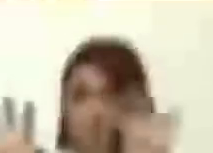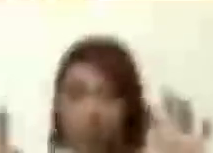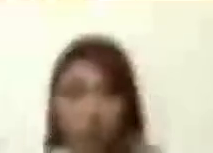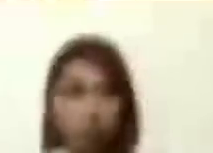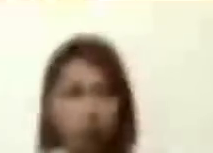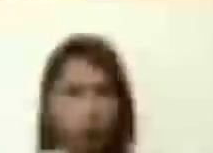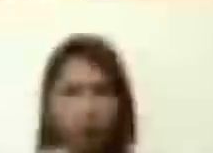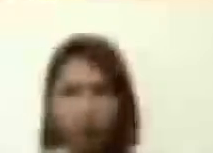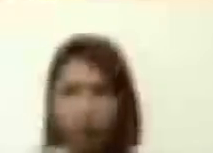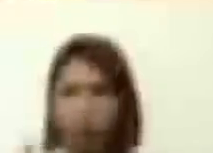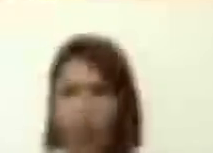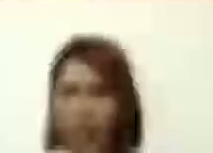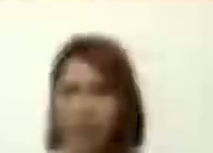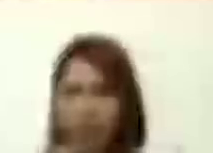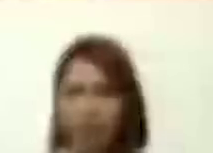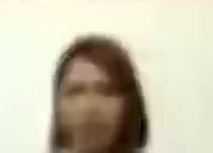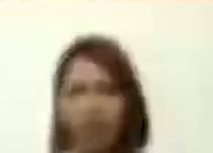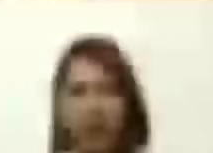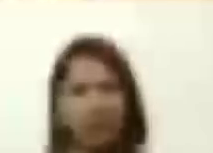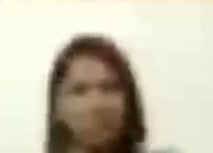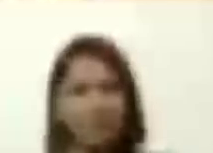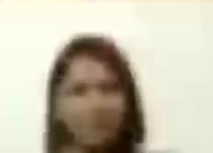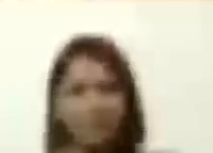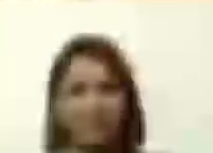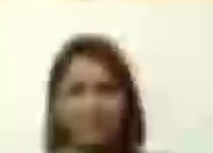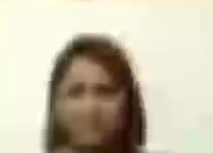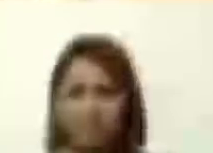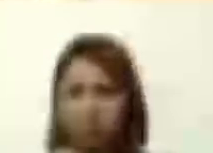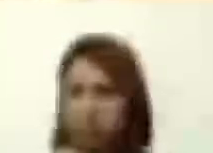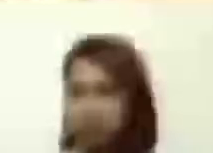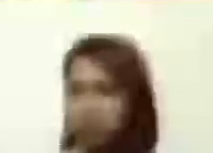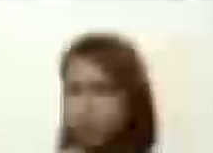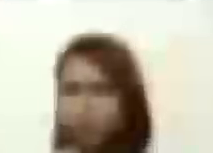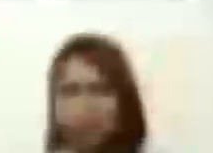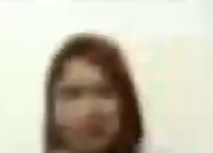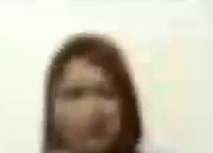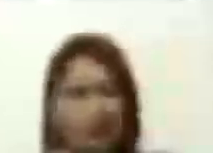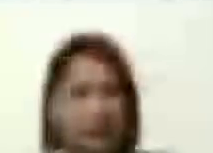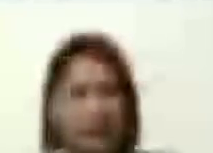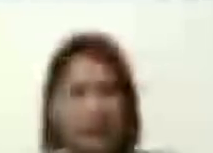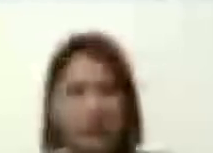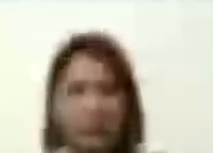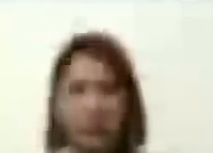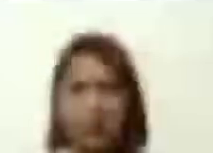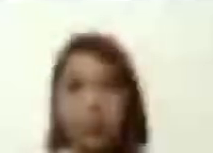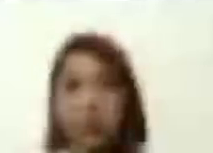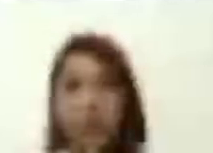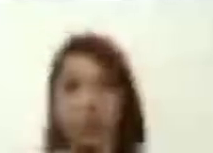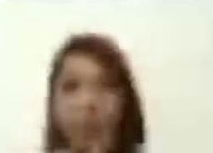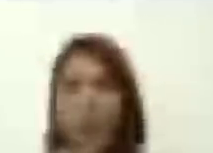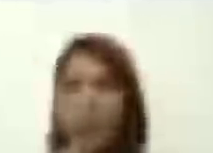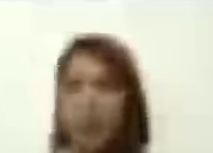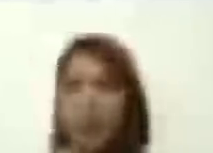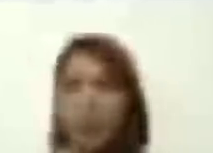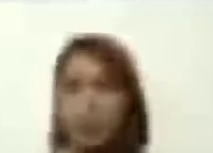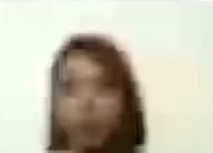de dólares, 50, 60, 70 mil millones de dólares anuales. Miren el